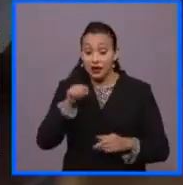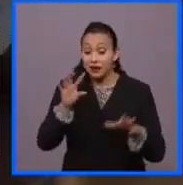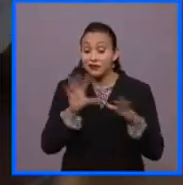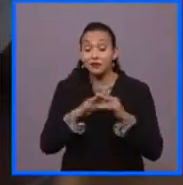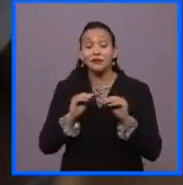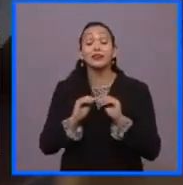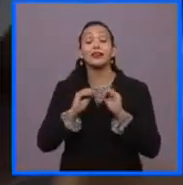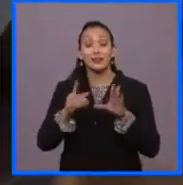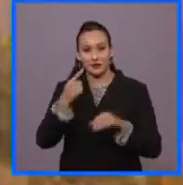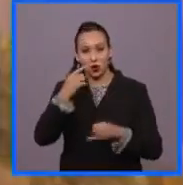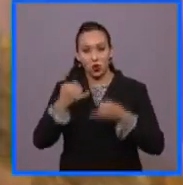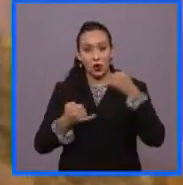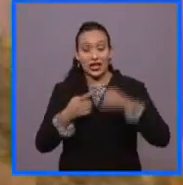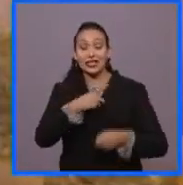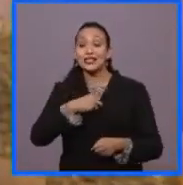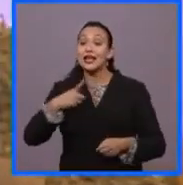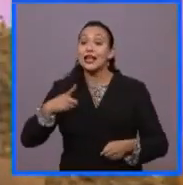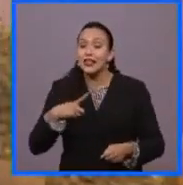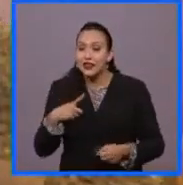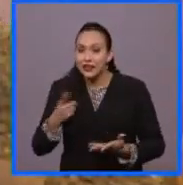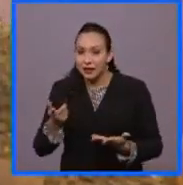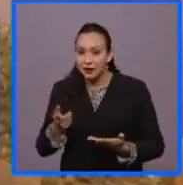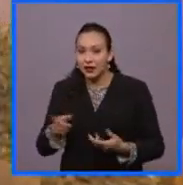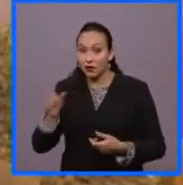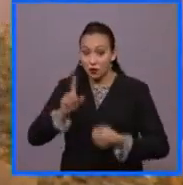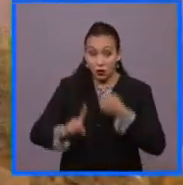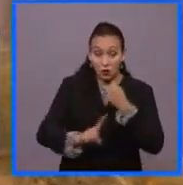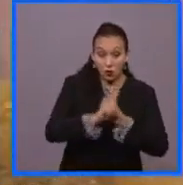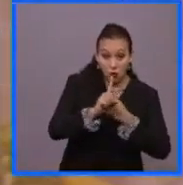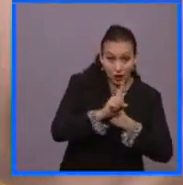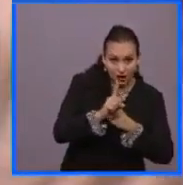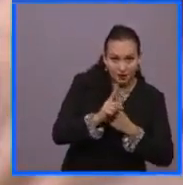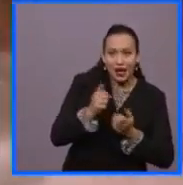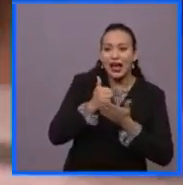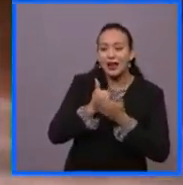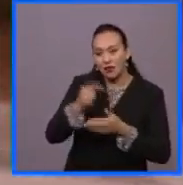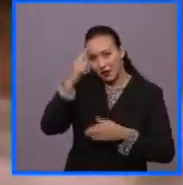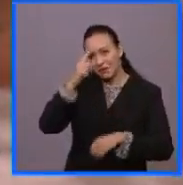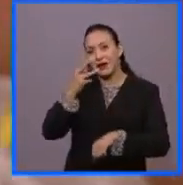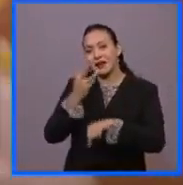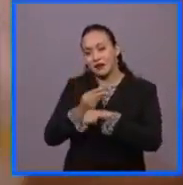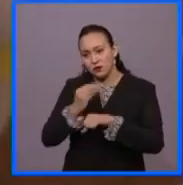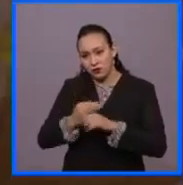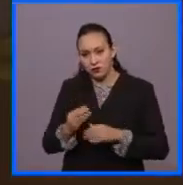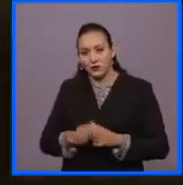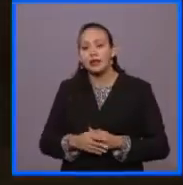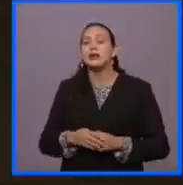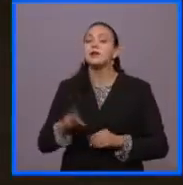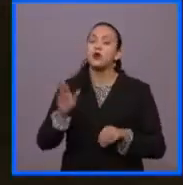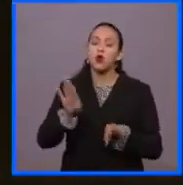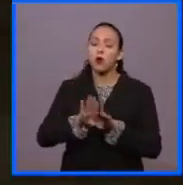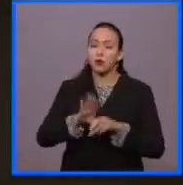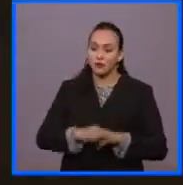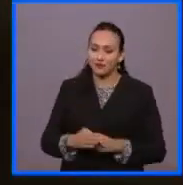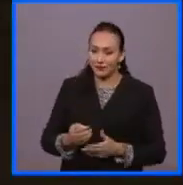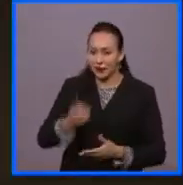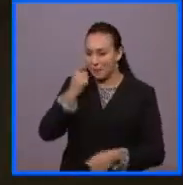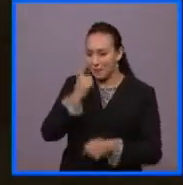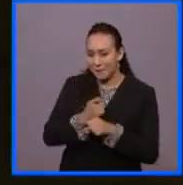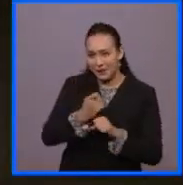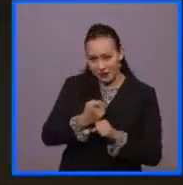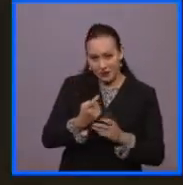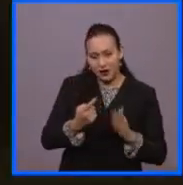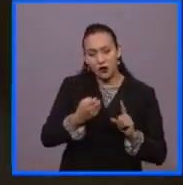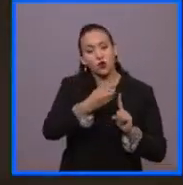clara: exentar de la conciliación estos conflictos, cuya naturaleza requiere de una tutela especial para proteger